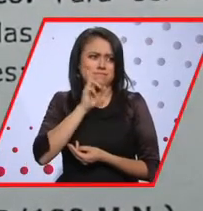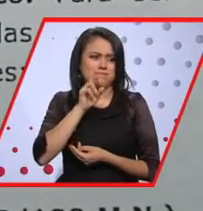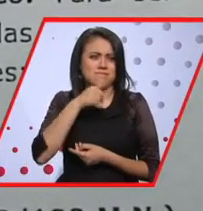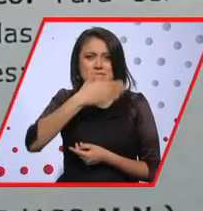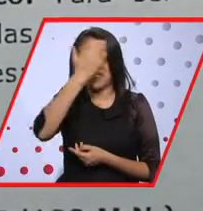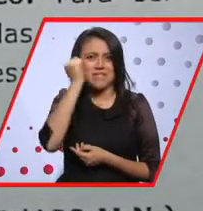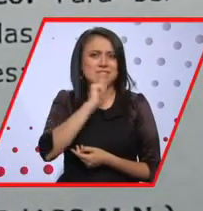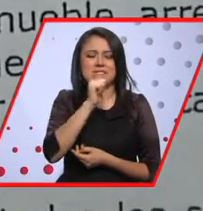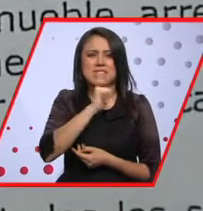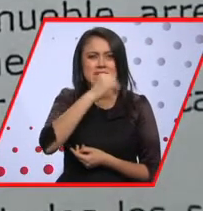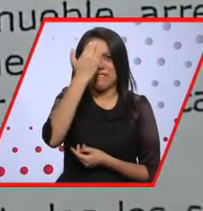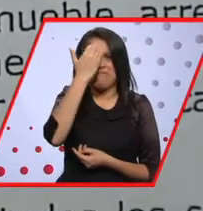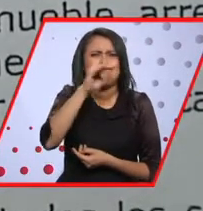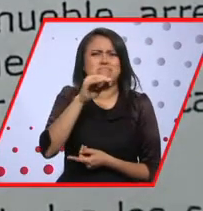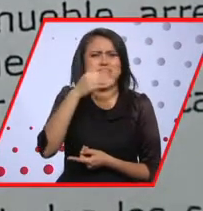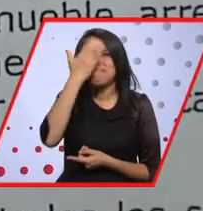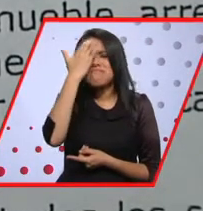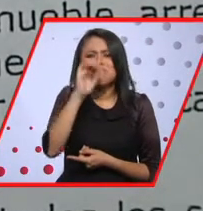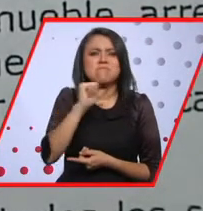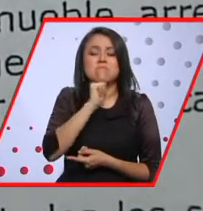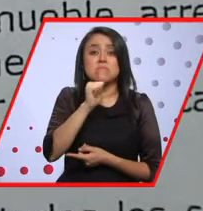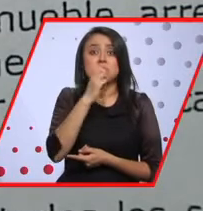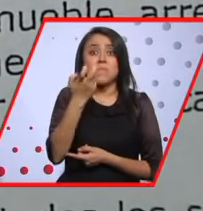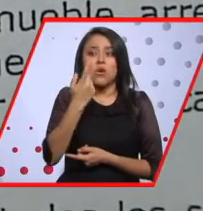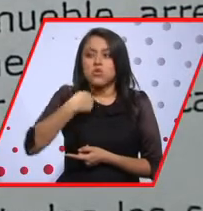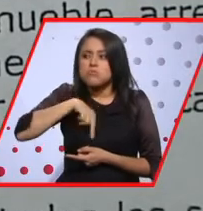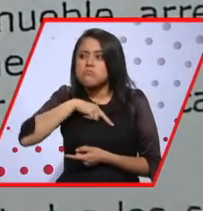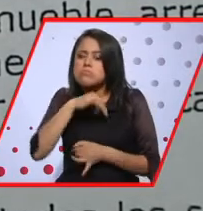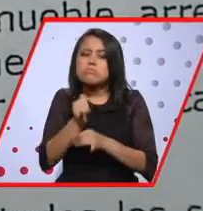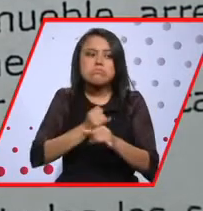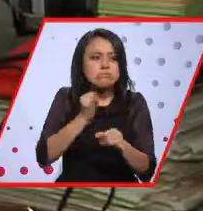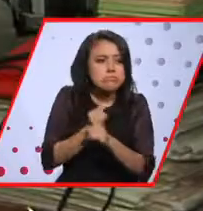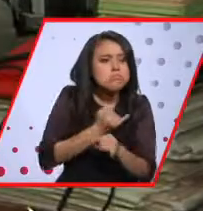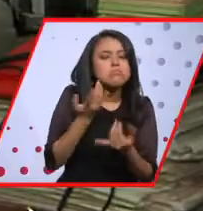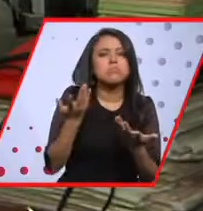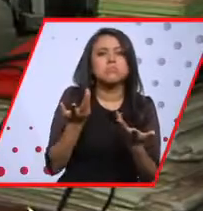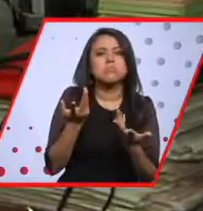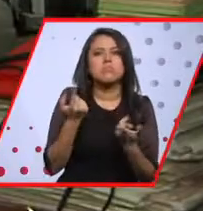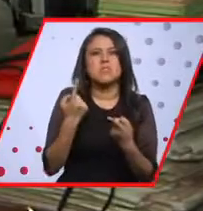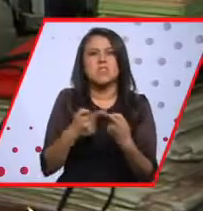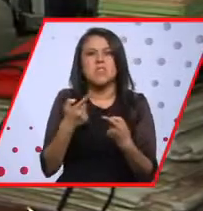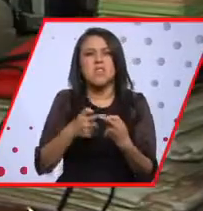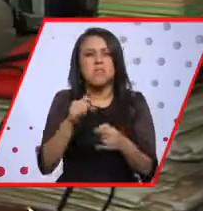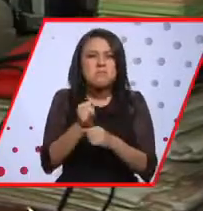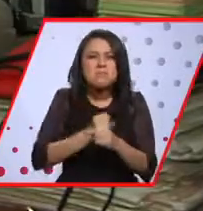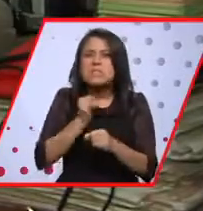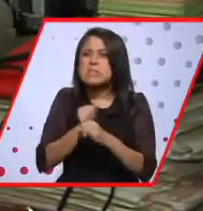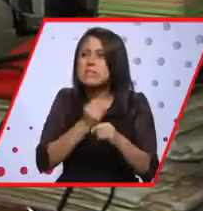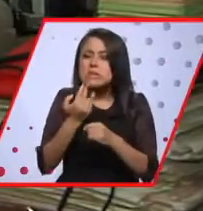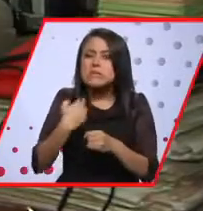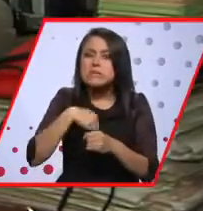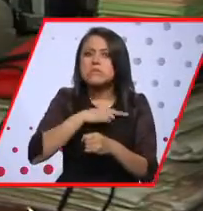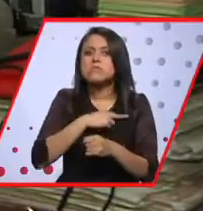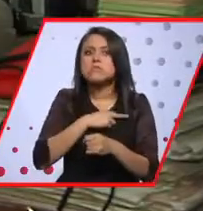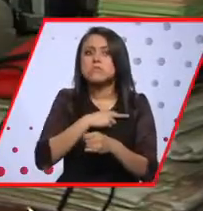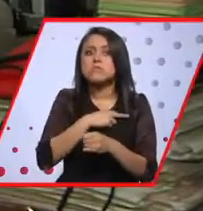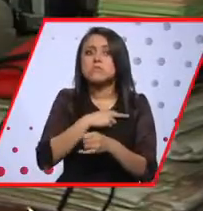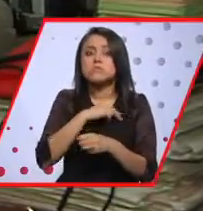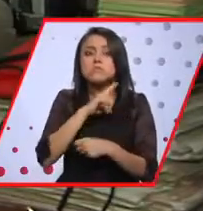desconocemos. A raíz de esto, vamos investigando y esta adjudicación se